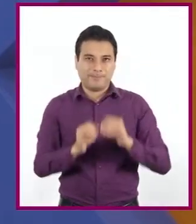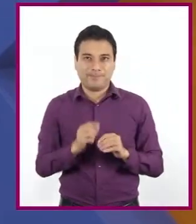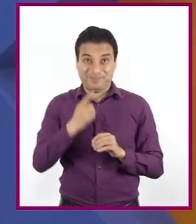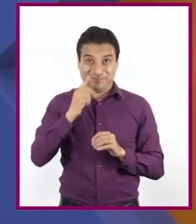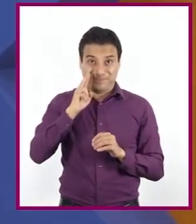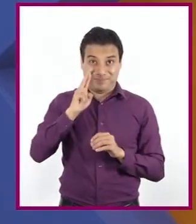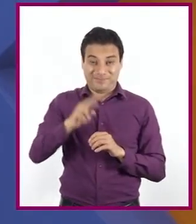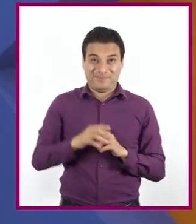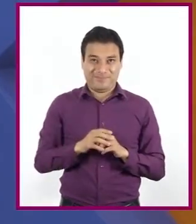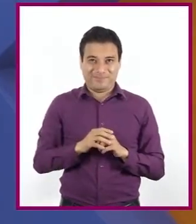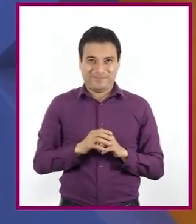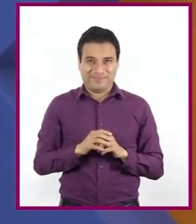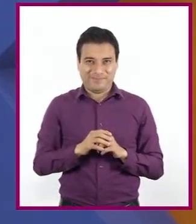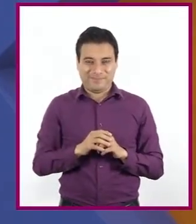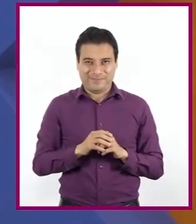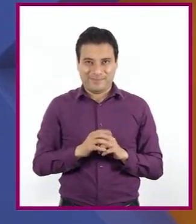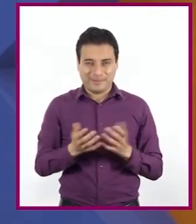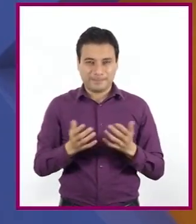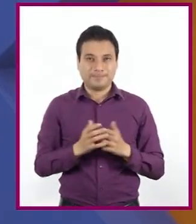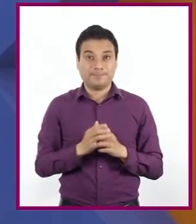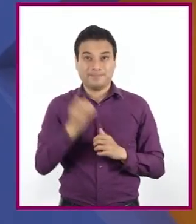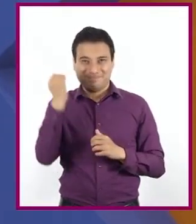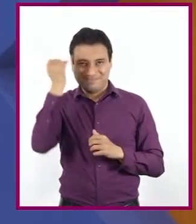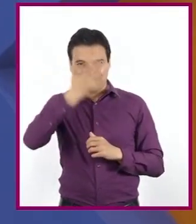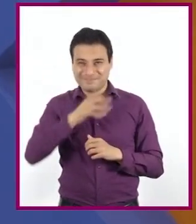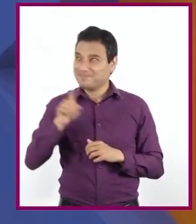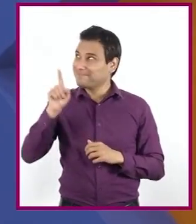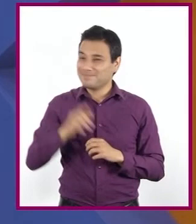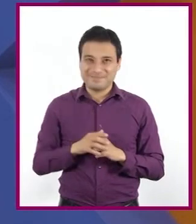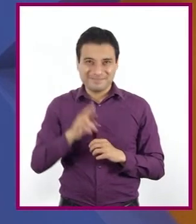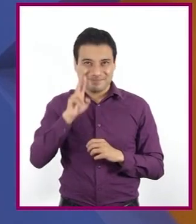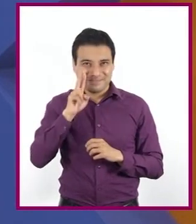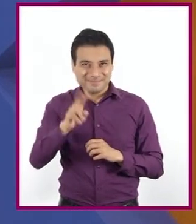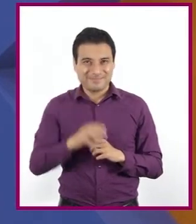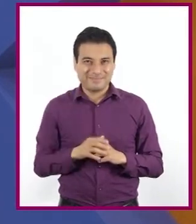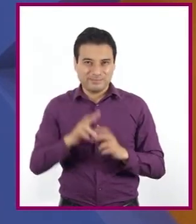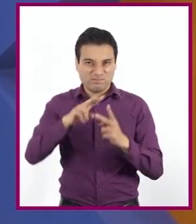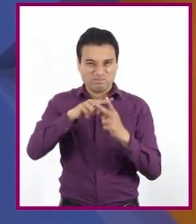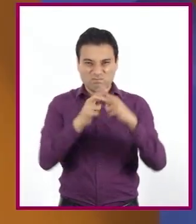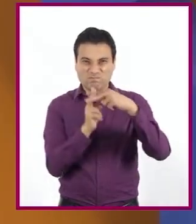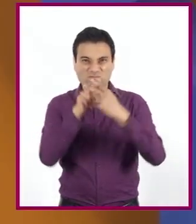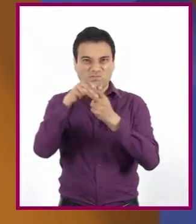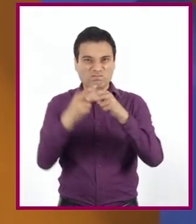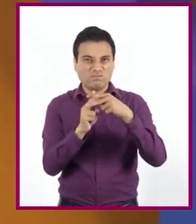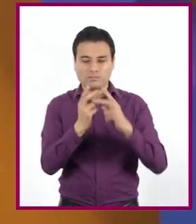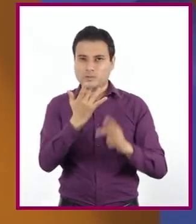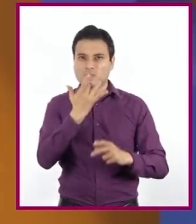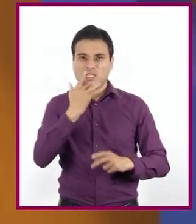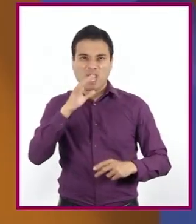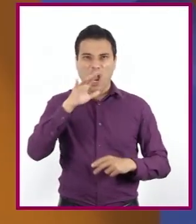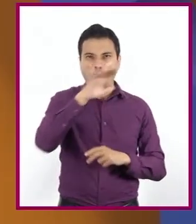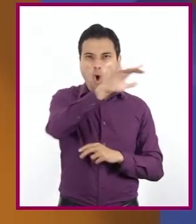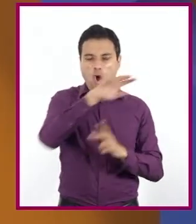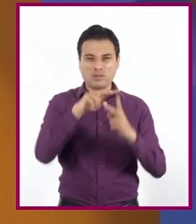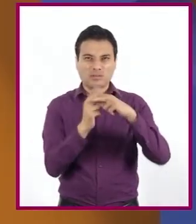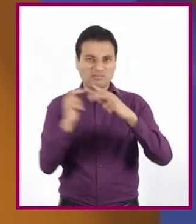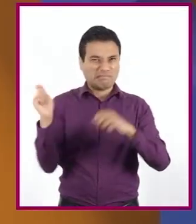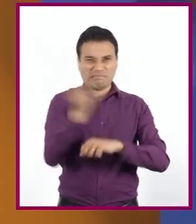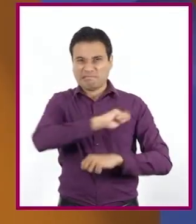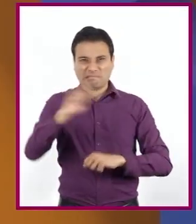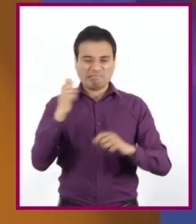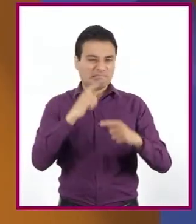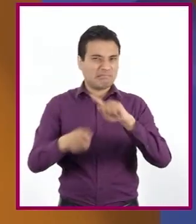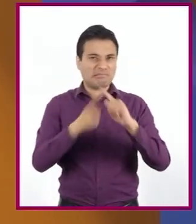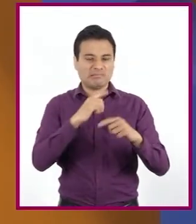imagen en que, gracias a un juego de sombras, pudimos ver la lucha con un dragón. ¿Qué nos puede decir respecto a lo